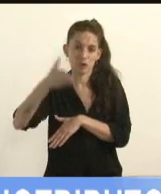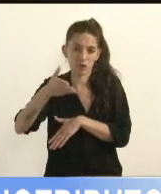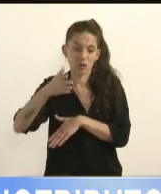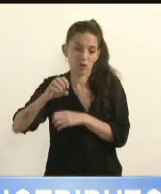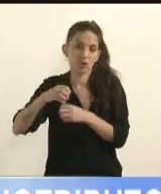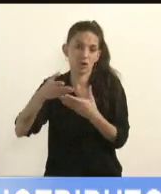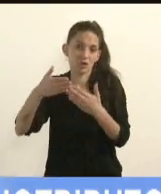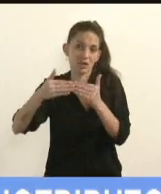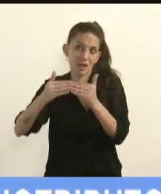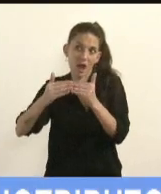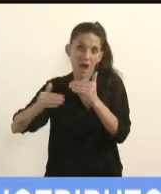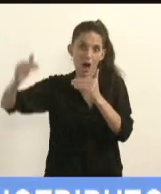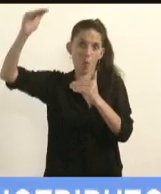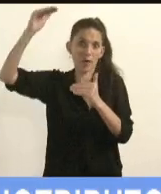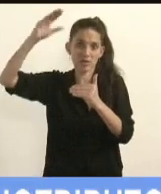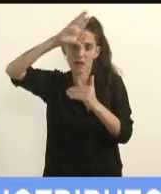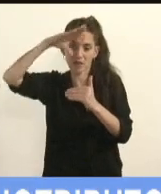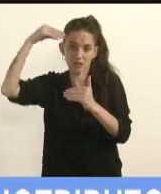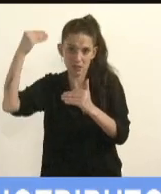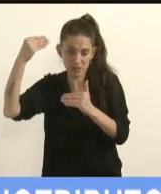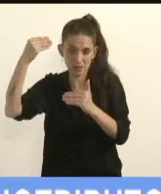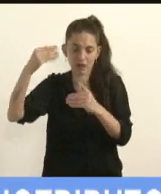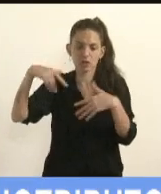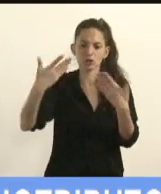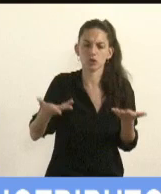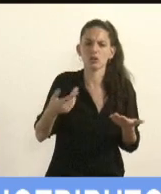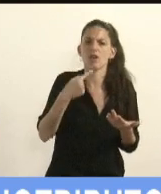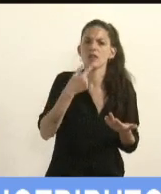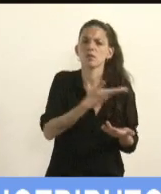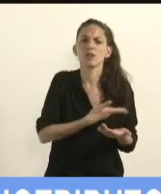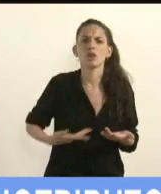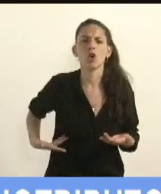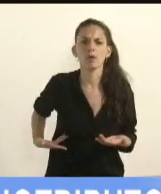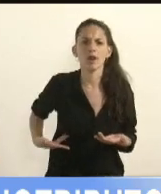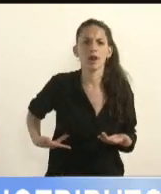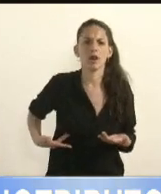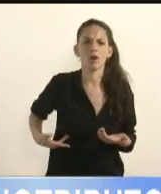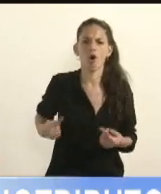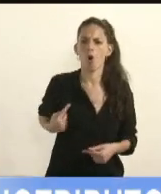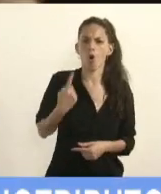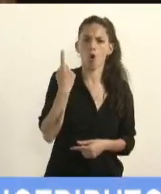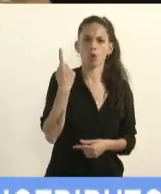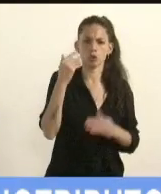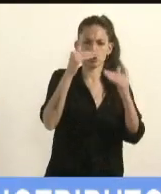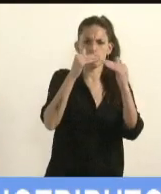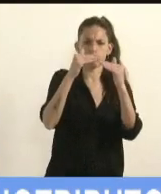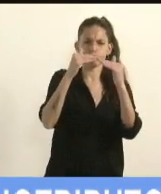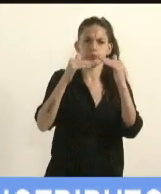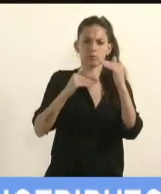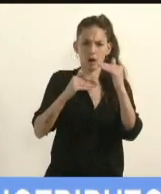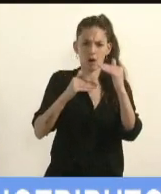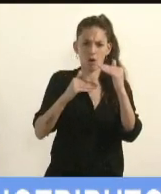Ahora, ¿cómo hace un gobierno para decir que en este contexto orgulloso empezó a bajar un